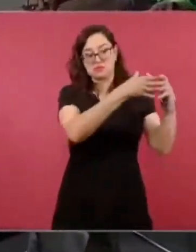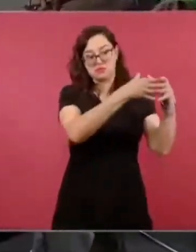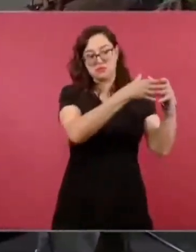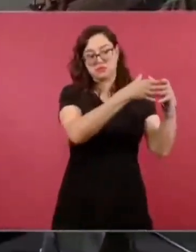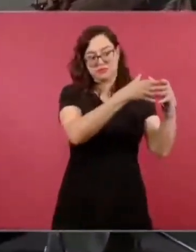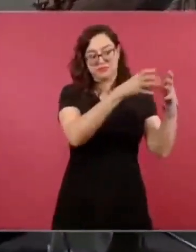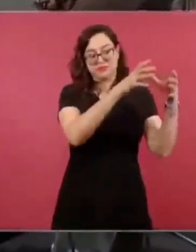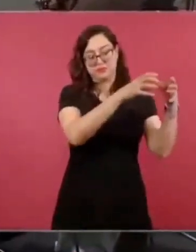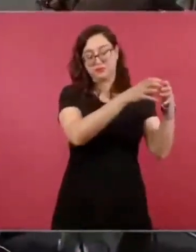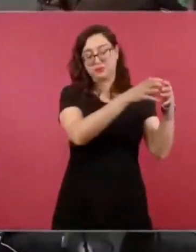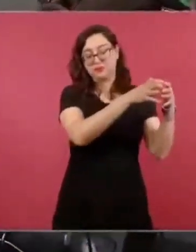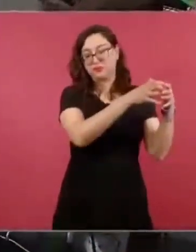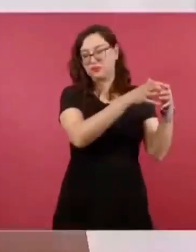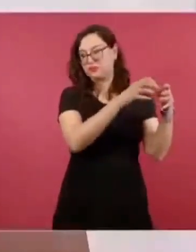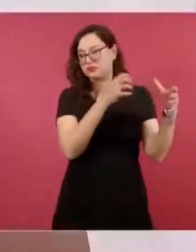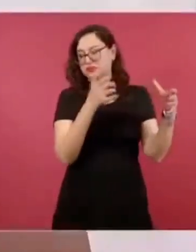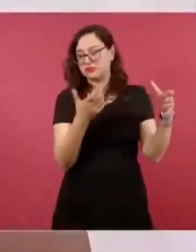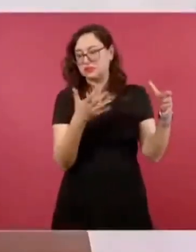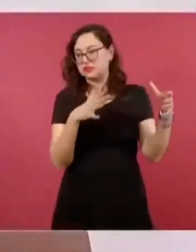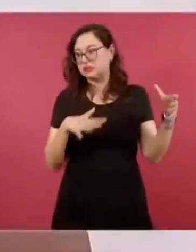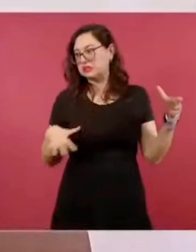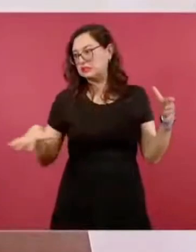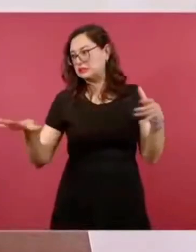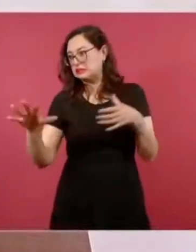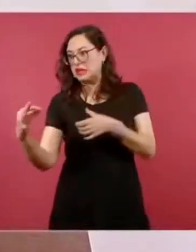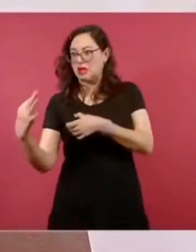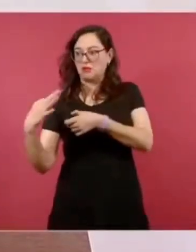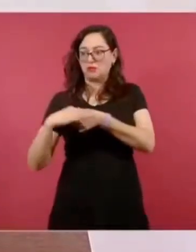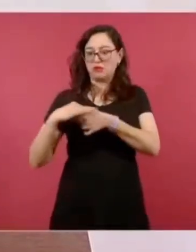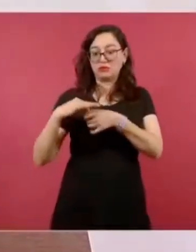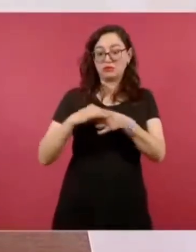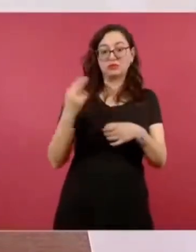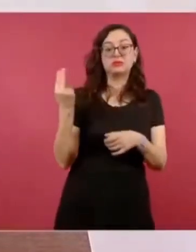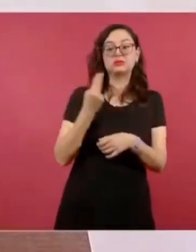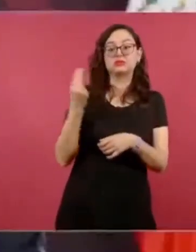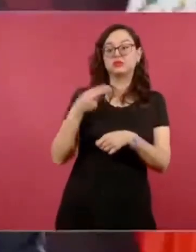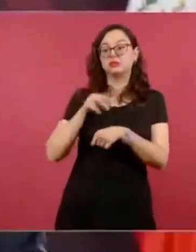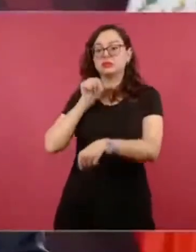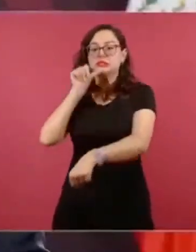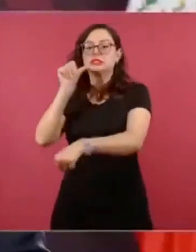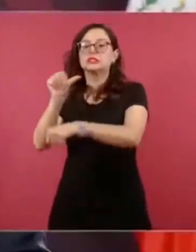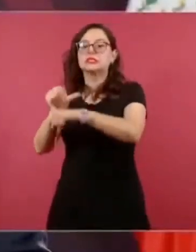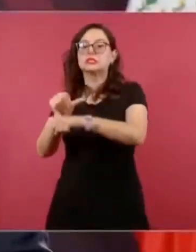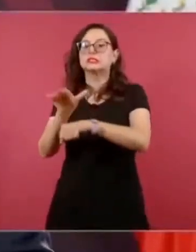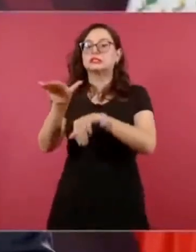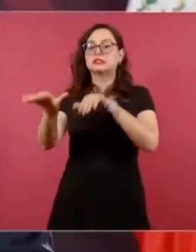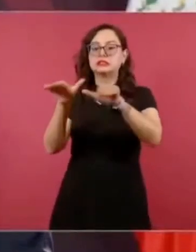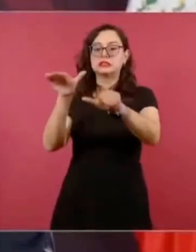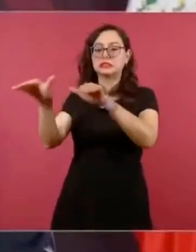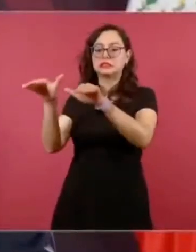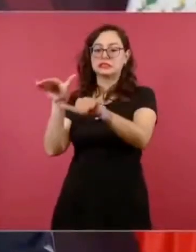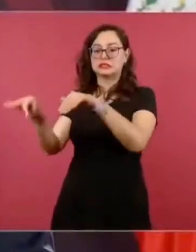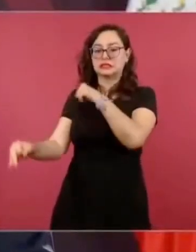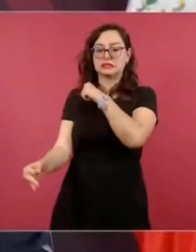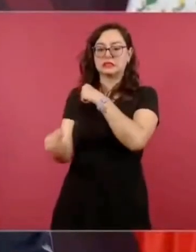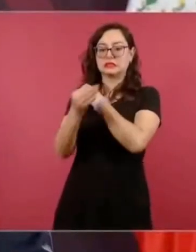cuando necesitan legalizar y legitimar el régimen de corrupción,